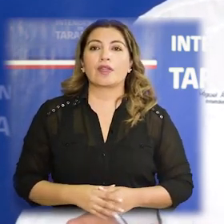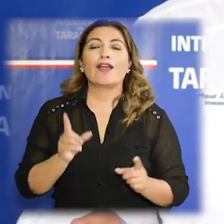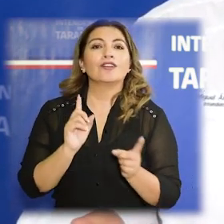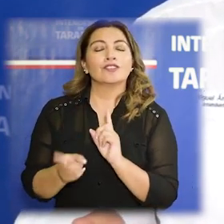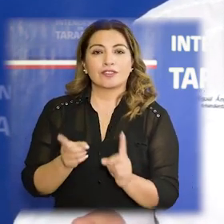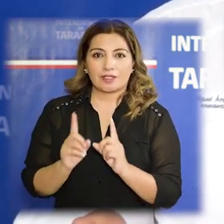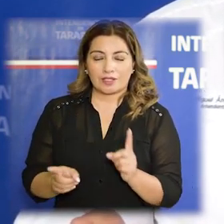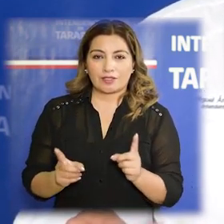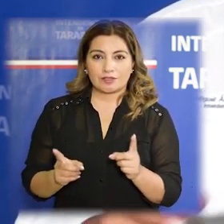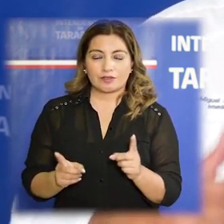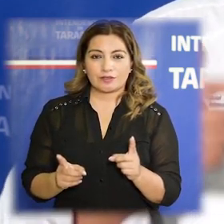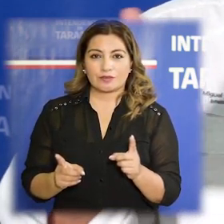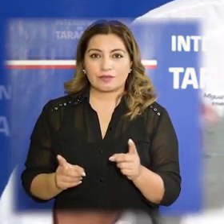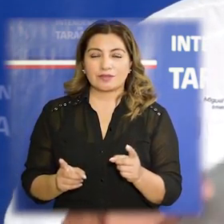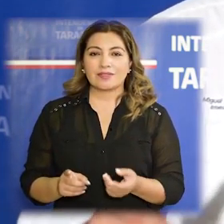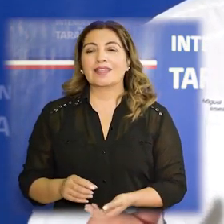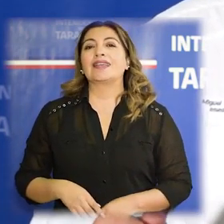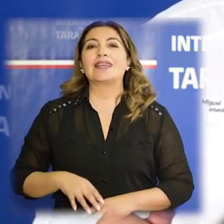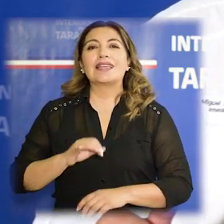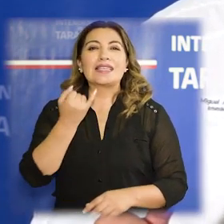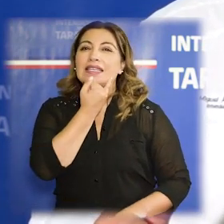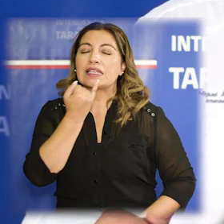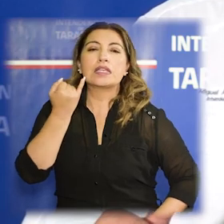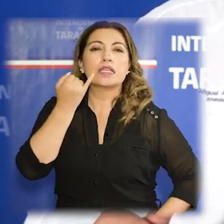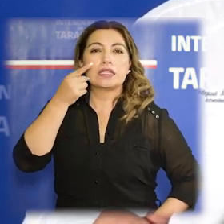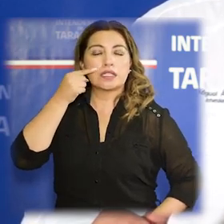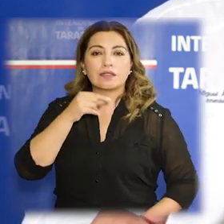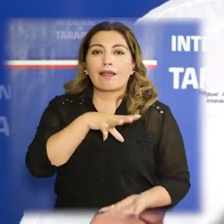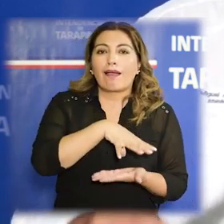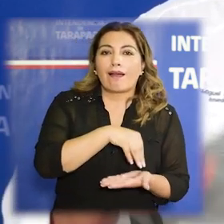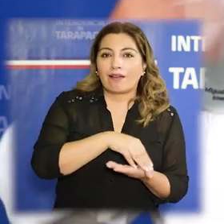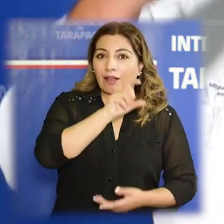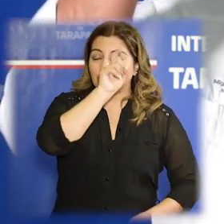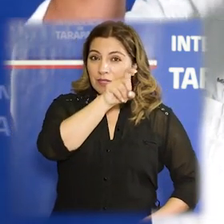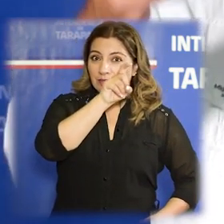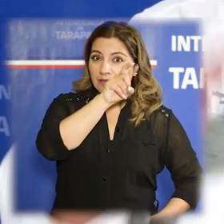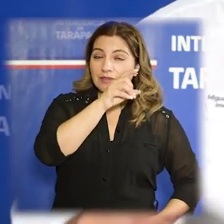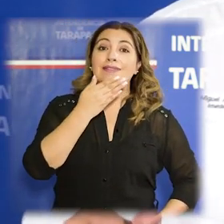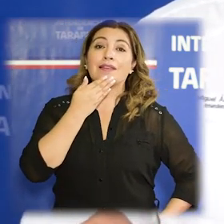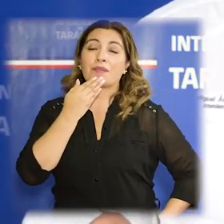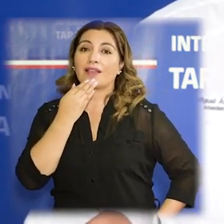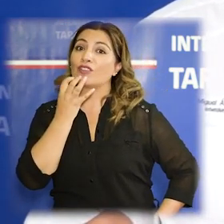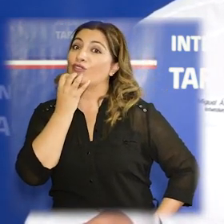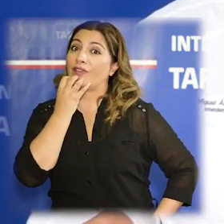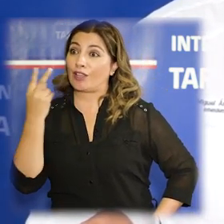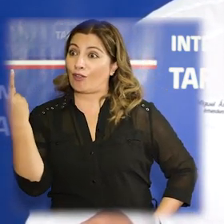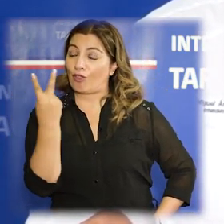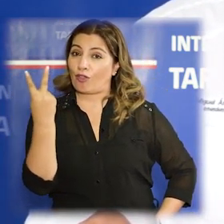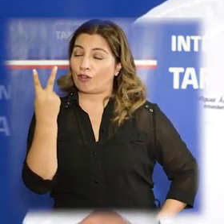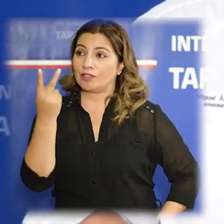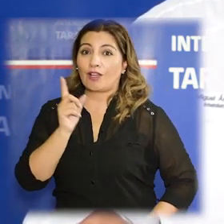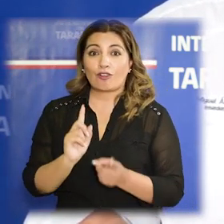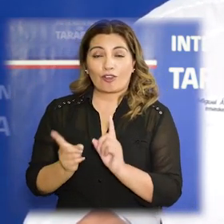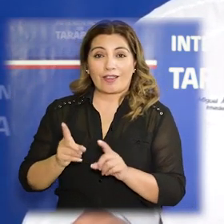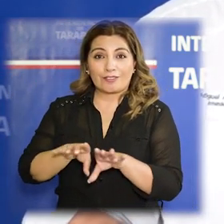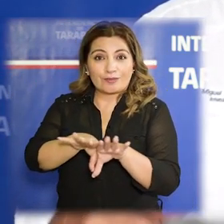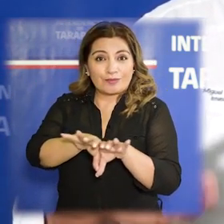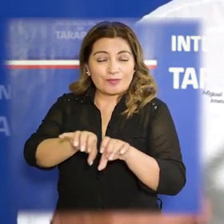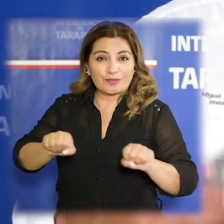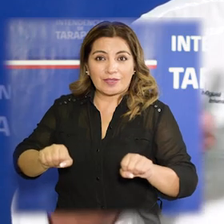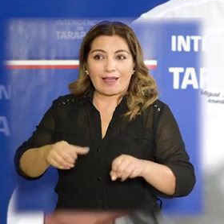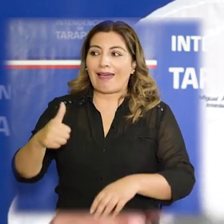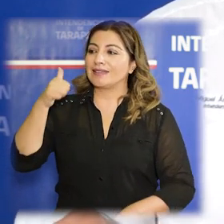Coordinación entre los intendentes de la región de Arica y Parinacota y Antofagasta, la cual ya